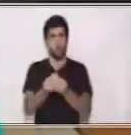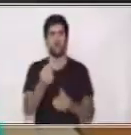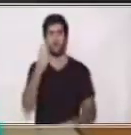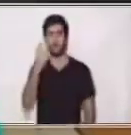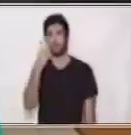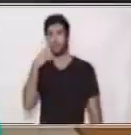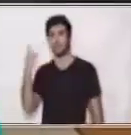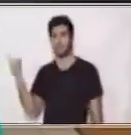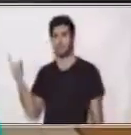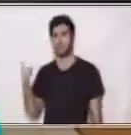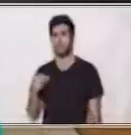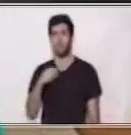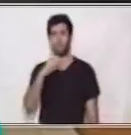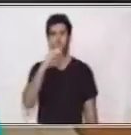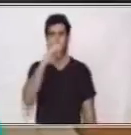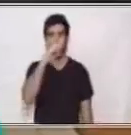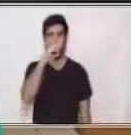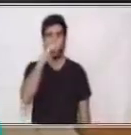tenemos